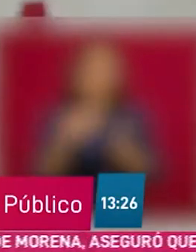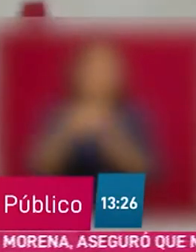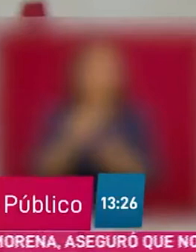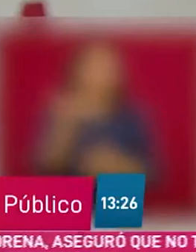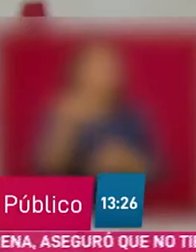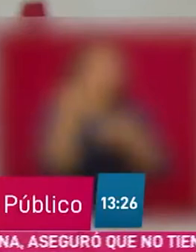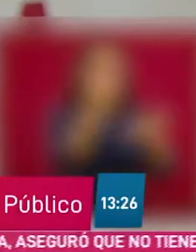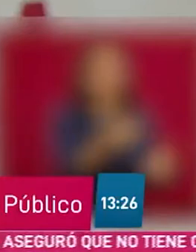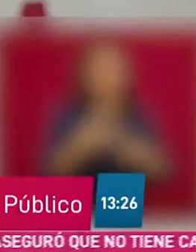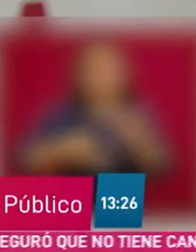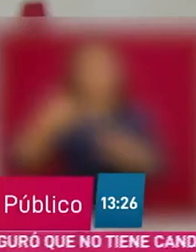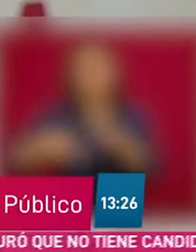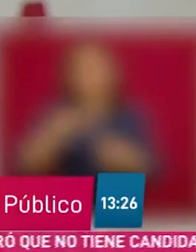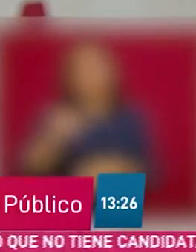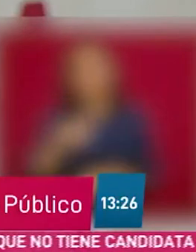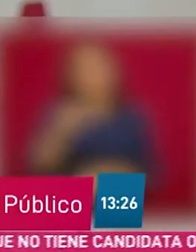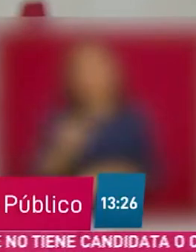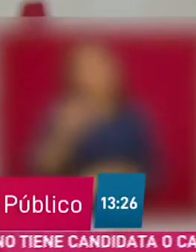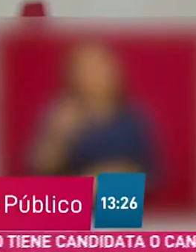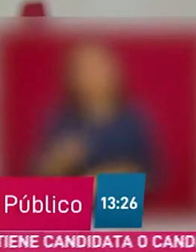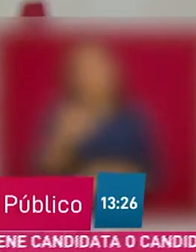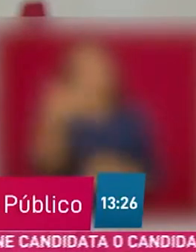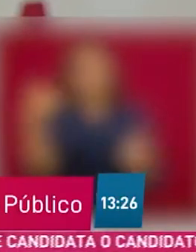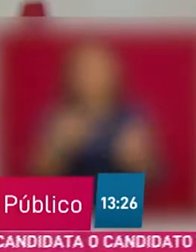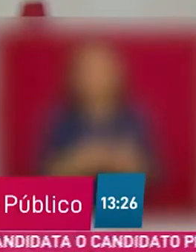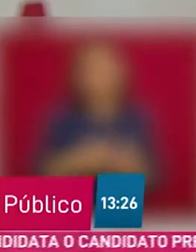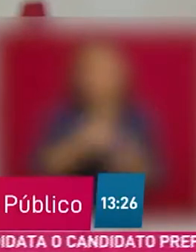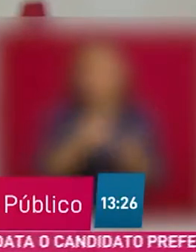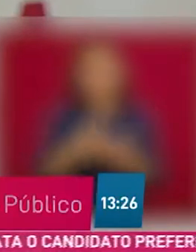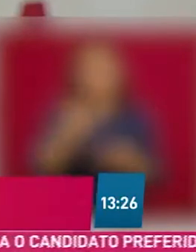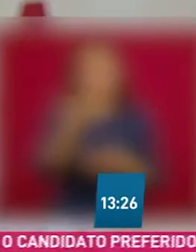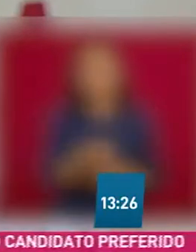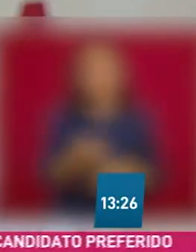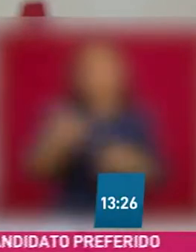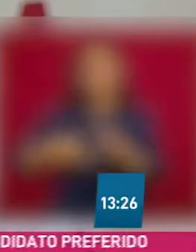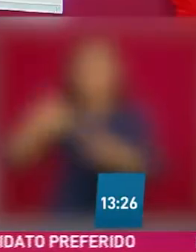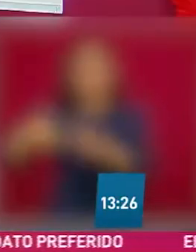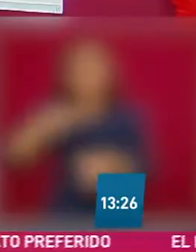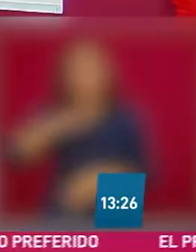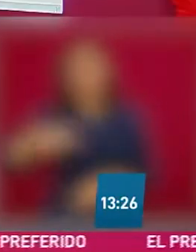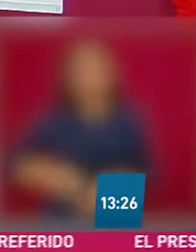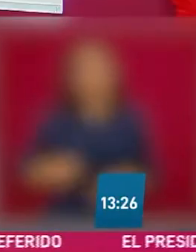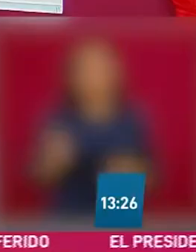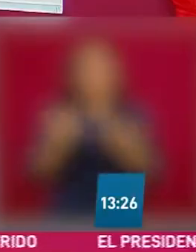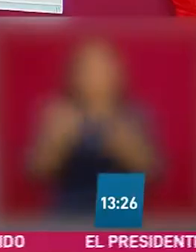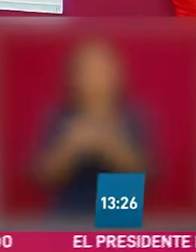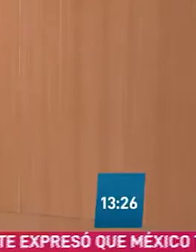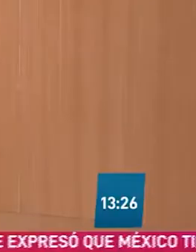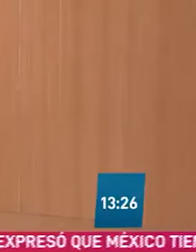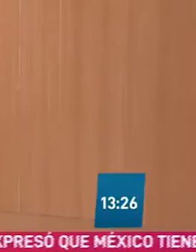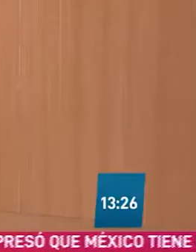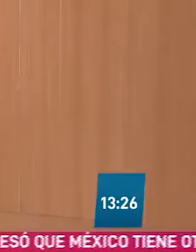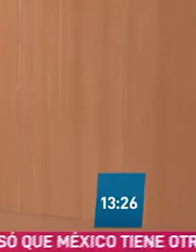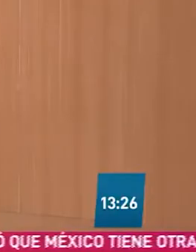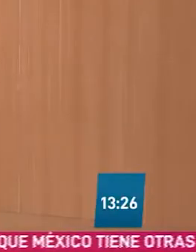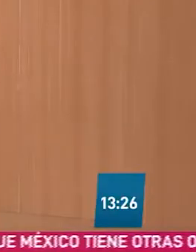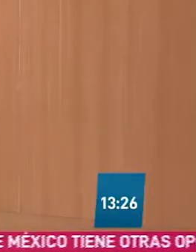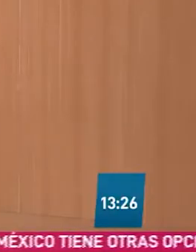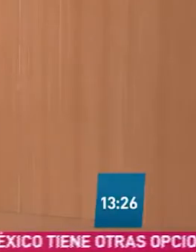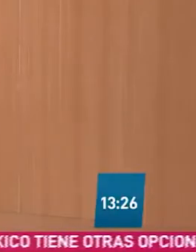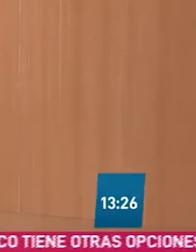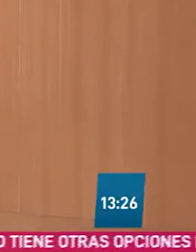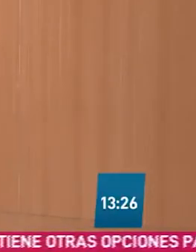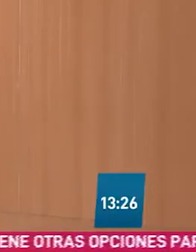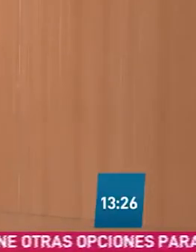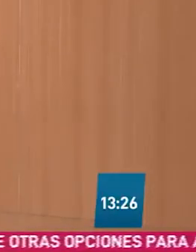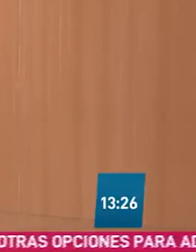el Tren Maya 36,000 millones de pesos, al Tren Interurbano México-Toluca 7,000 millones de pesos. Bueno, después